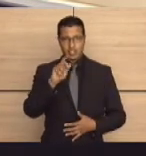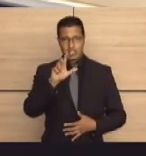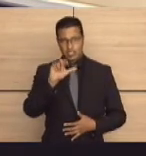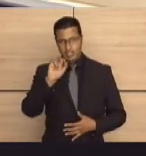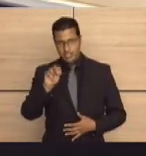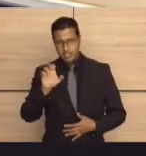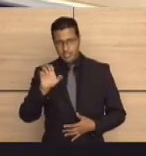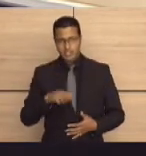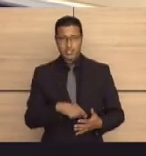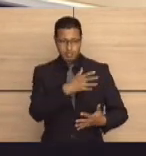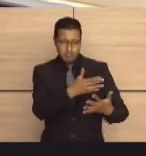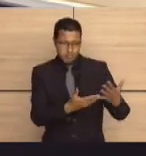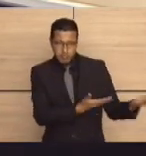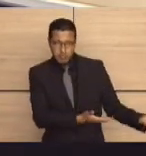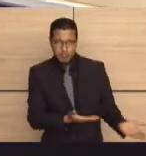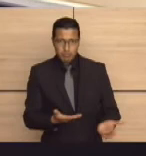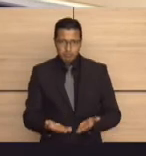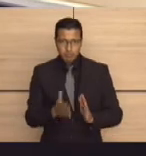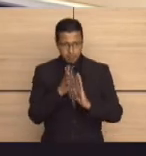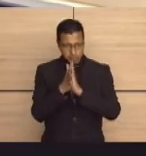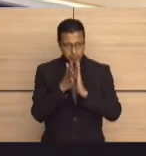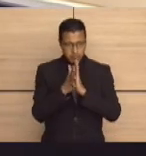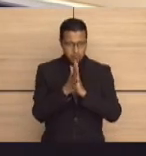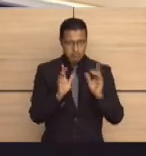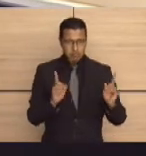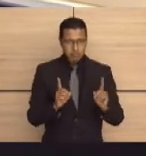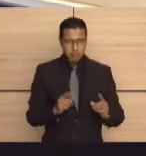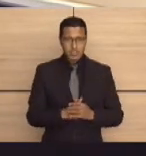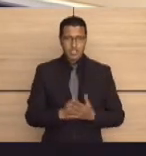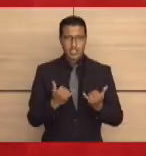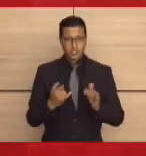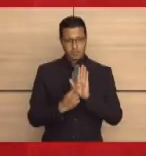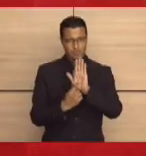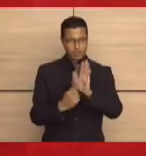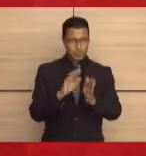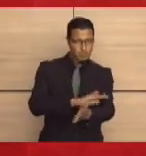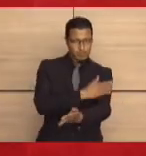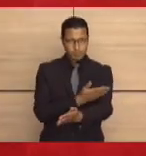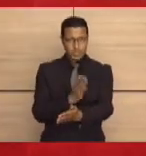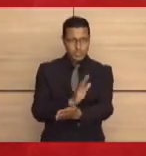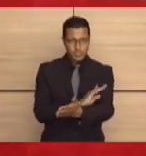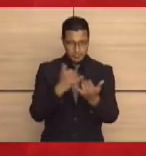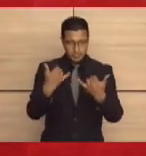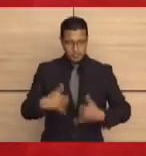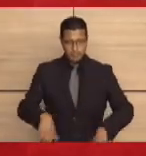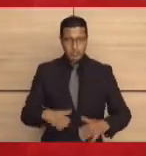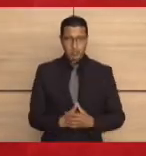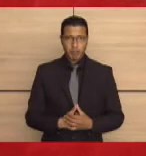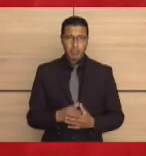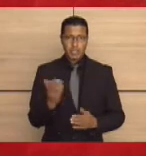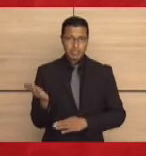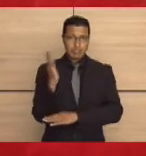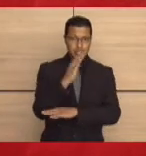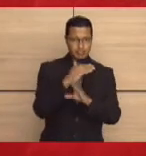muy bienvenidos. Va a ser un panel corto para sobre todo ya abrazar esta muestra cultural que nos va dando cierre a este día y medio de trabajo,